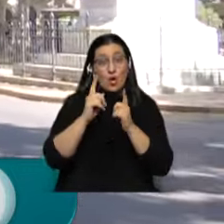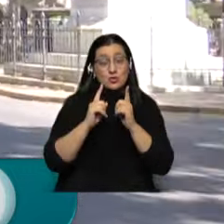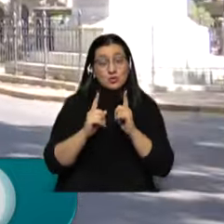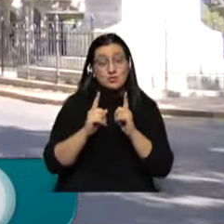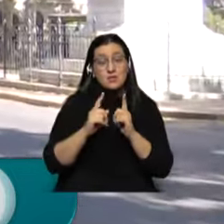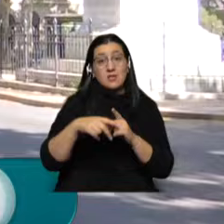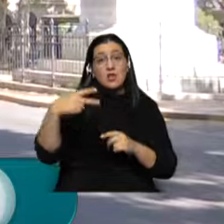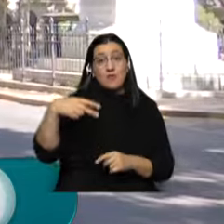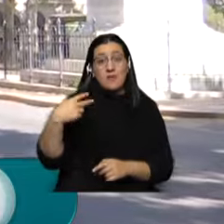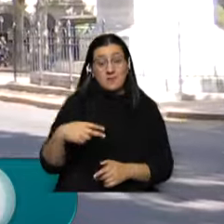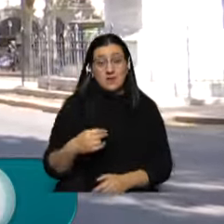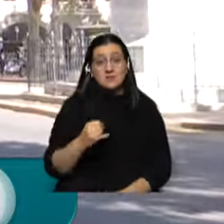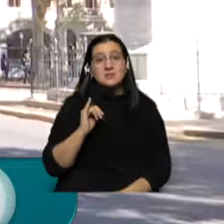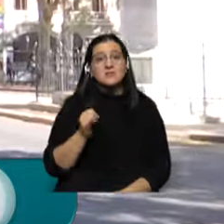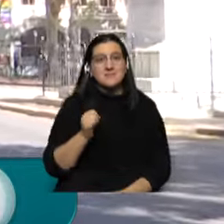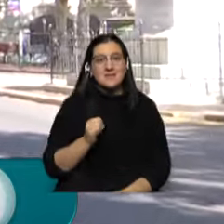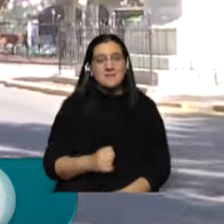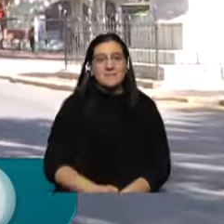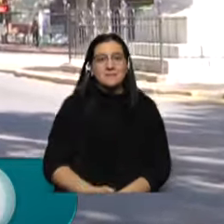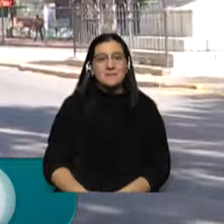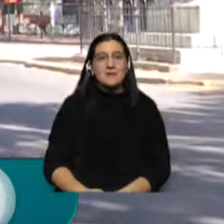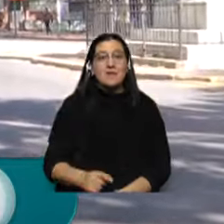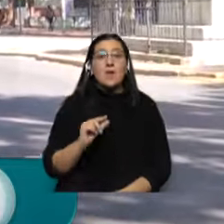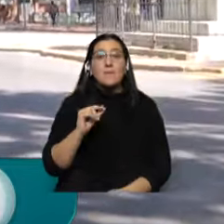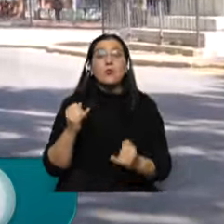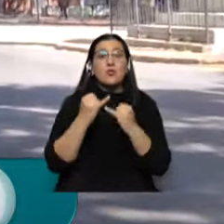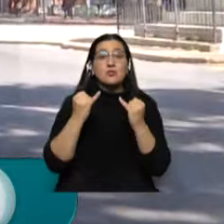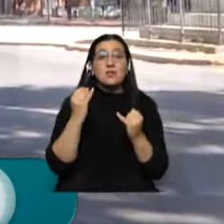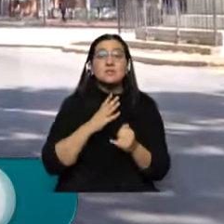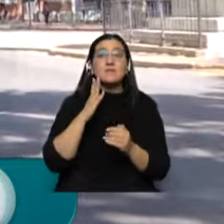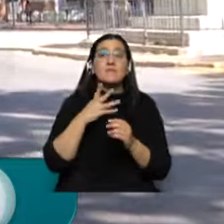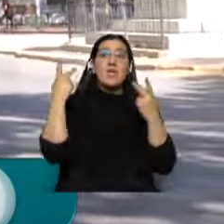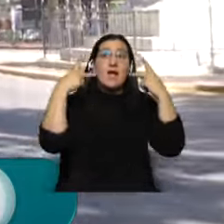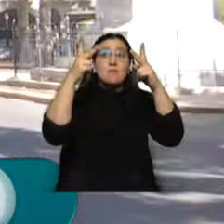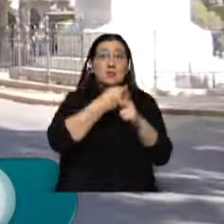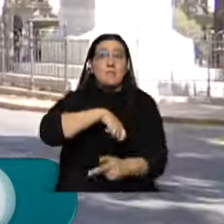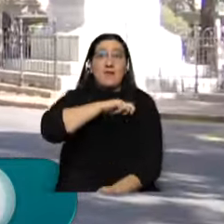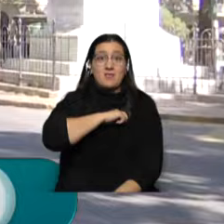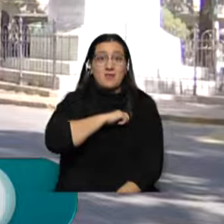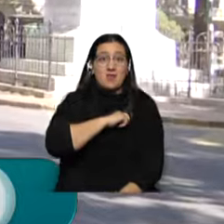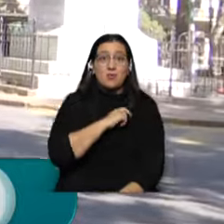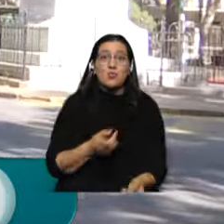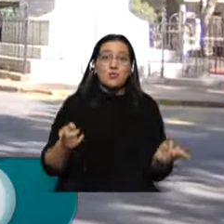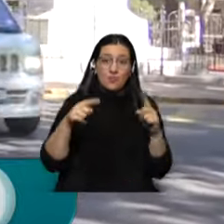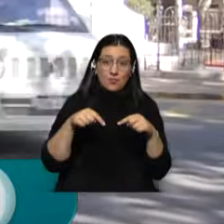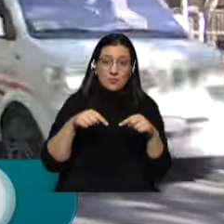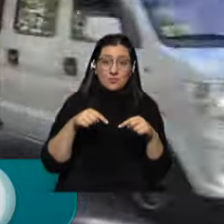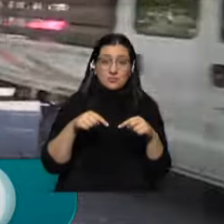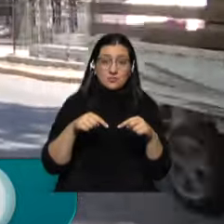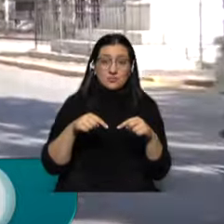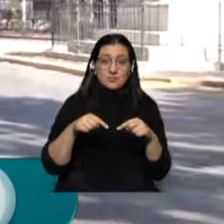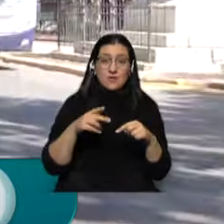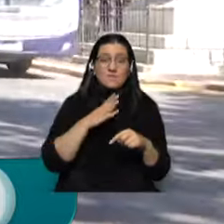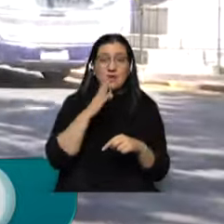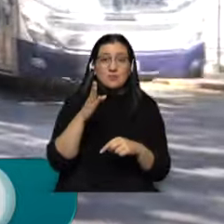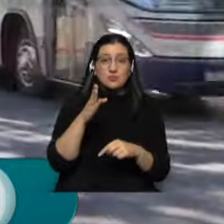acá en la trastienda Montevideo. Sí, en unos días nos estamos yendo para España y cuando volvemos vamos